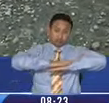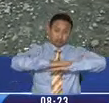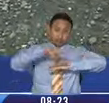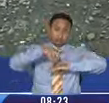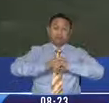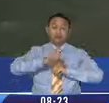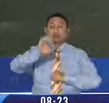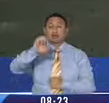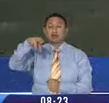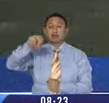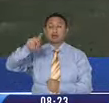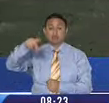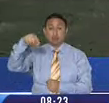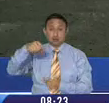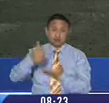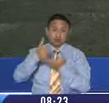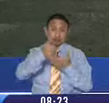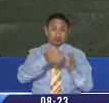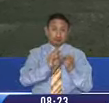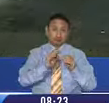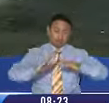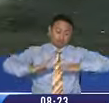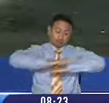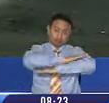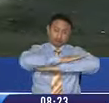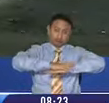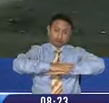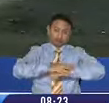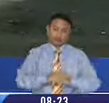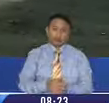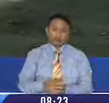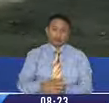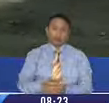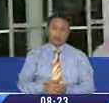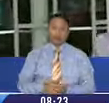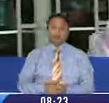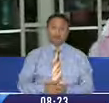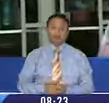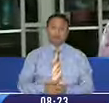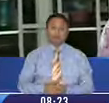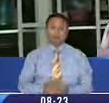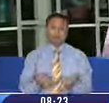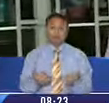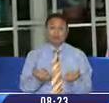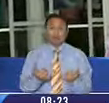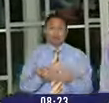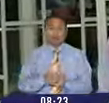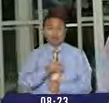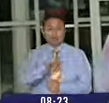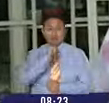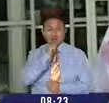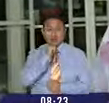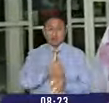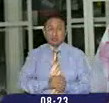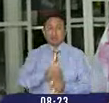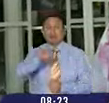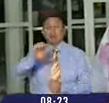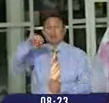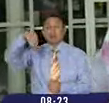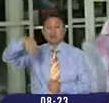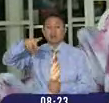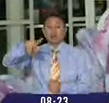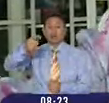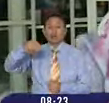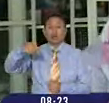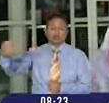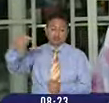empresa metropolitana de obras públicas, EMOP, pues quedó un enorme bache. Entonces ahora lo que falta es que la empresa de obras